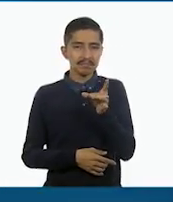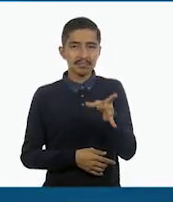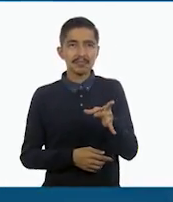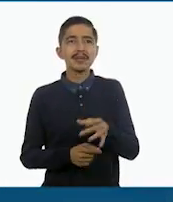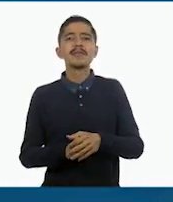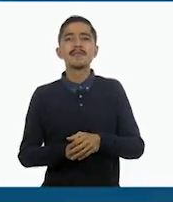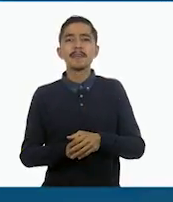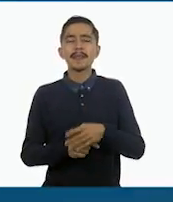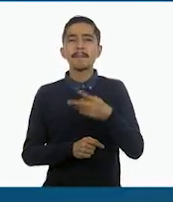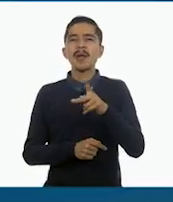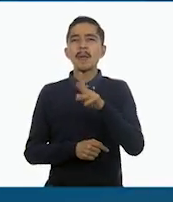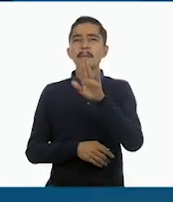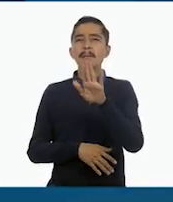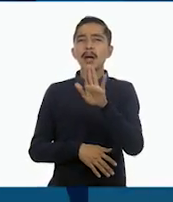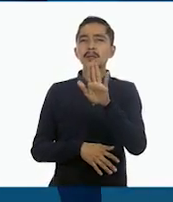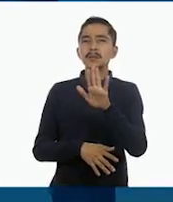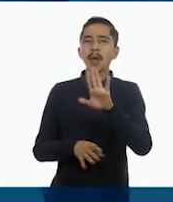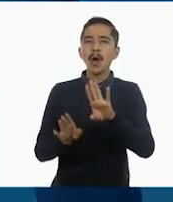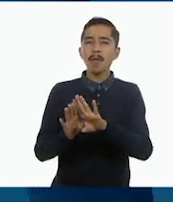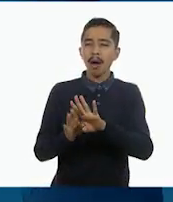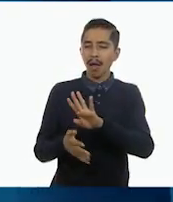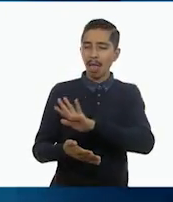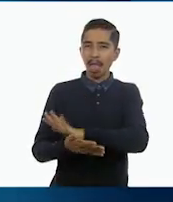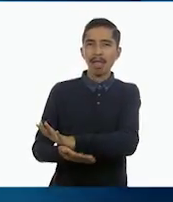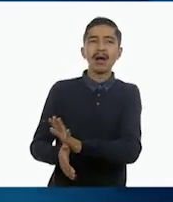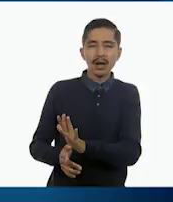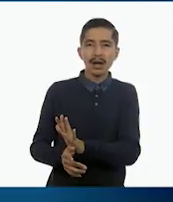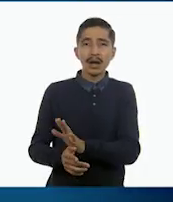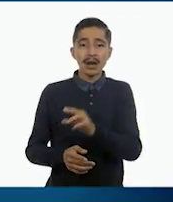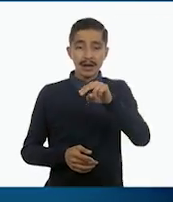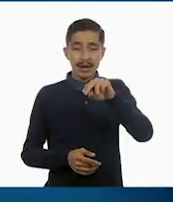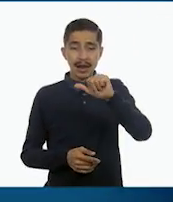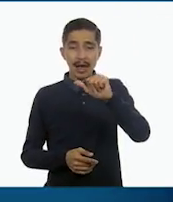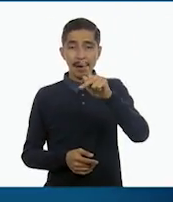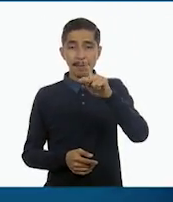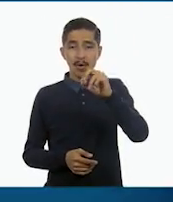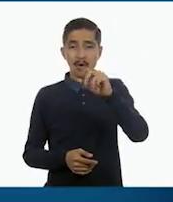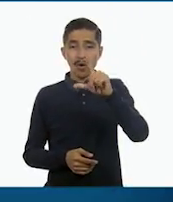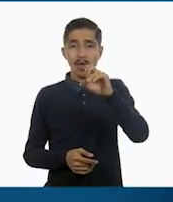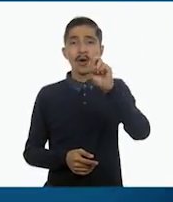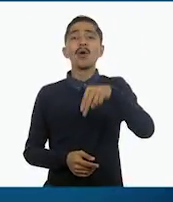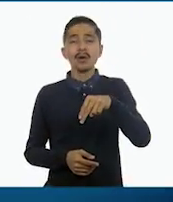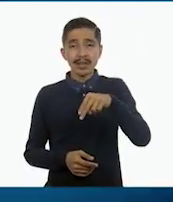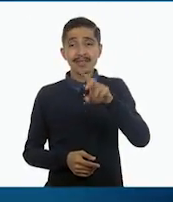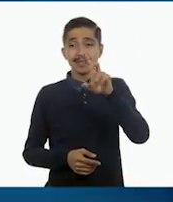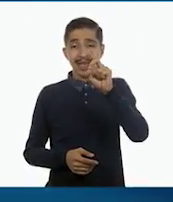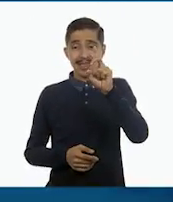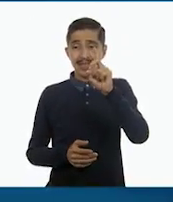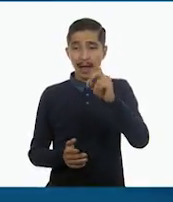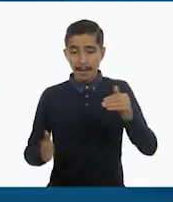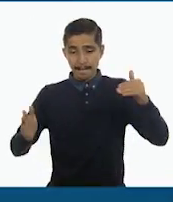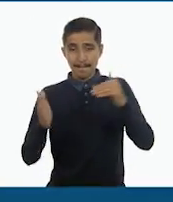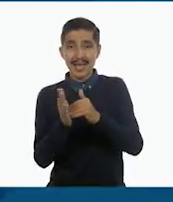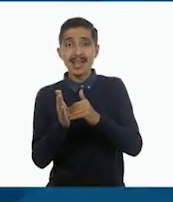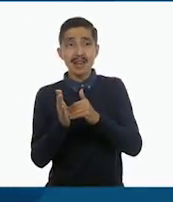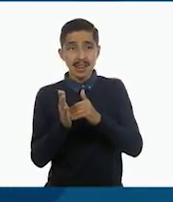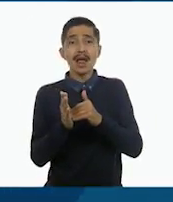Pero la humillación solo sirvió para que Napoleón enviara 30.000 soldados más bajo un nuevo